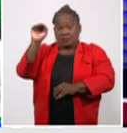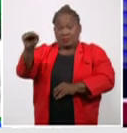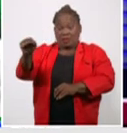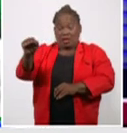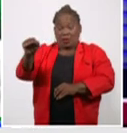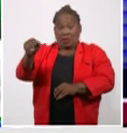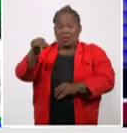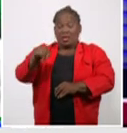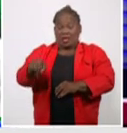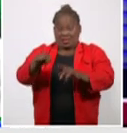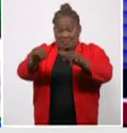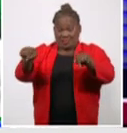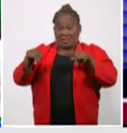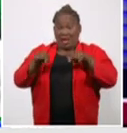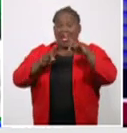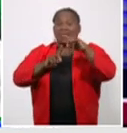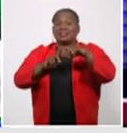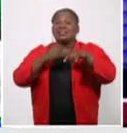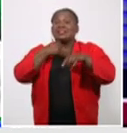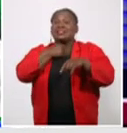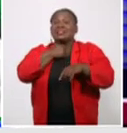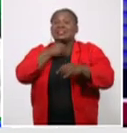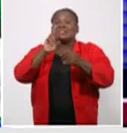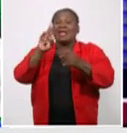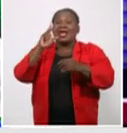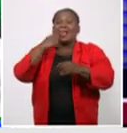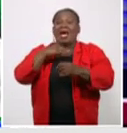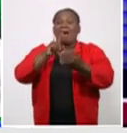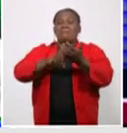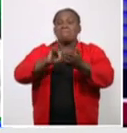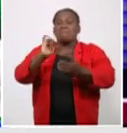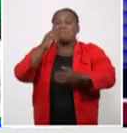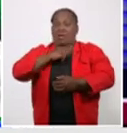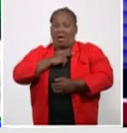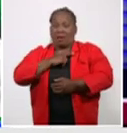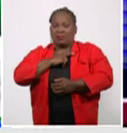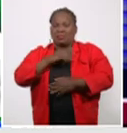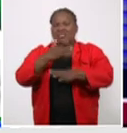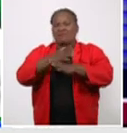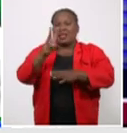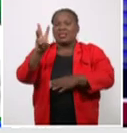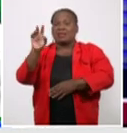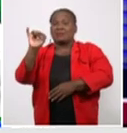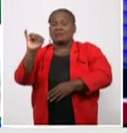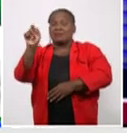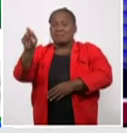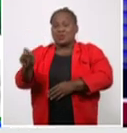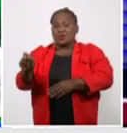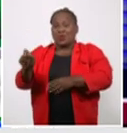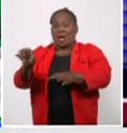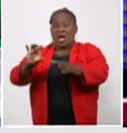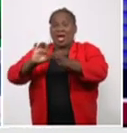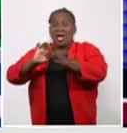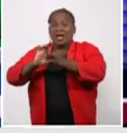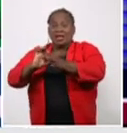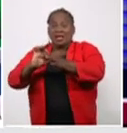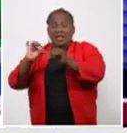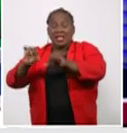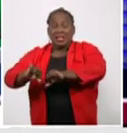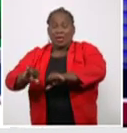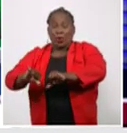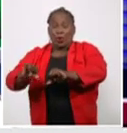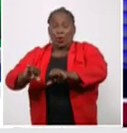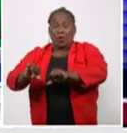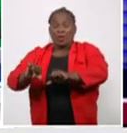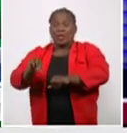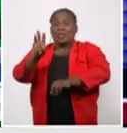terapias intensivas. Estamos hablando de 36 personas que están en estado crítico y 37 que están